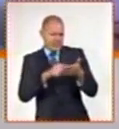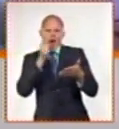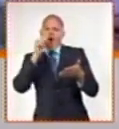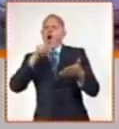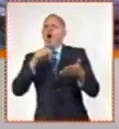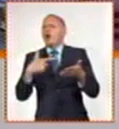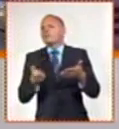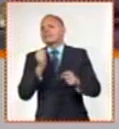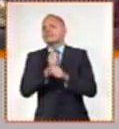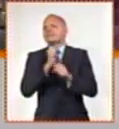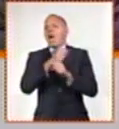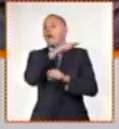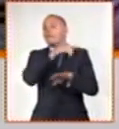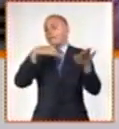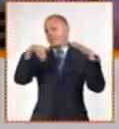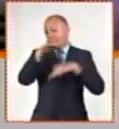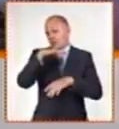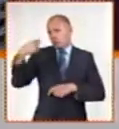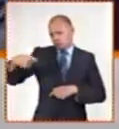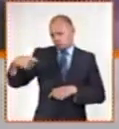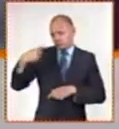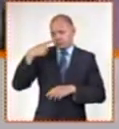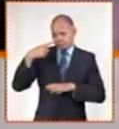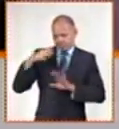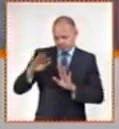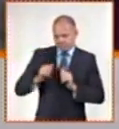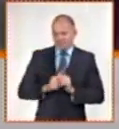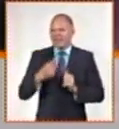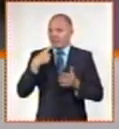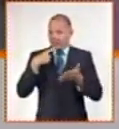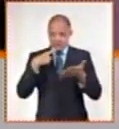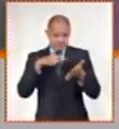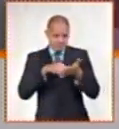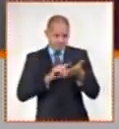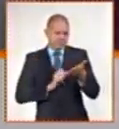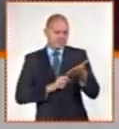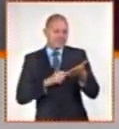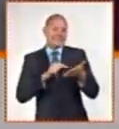siguiente, aunque es un tema que vamos a ver después también. Cada funcionario